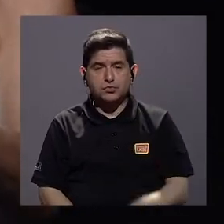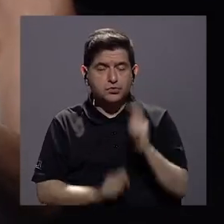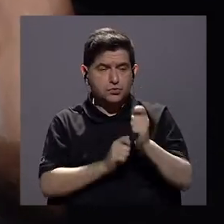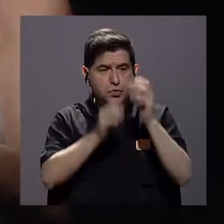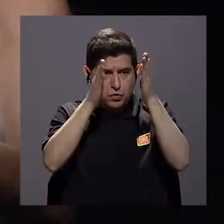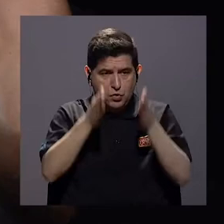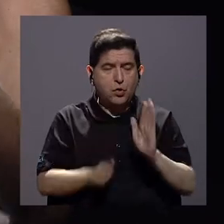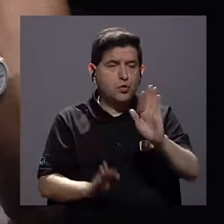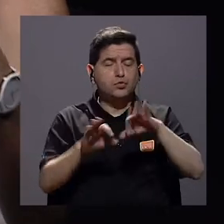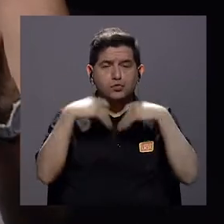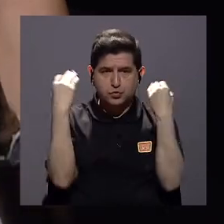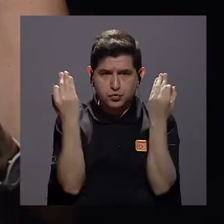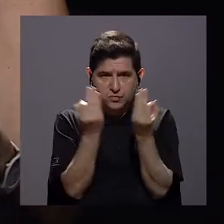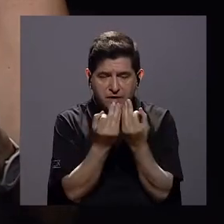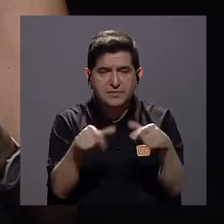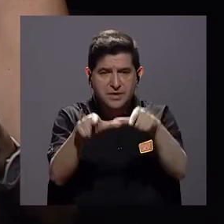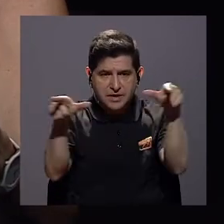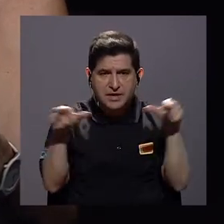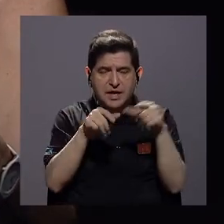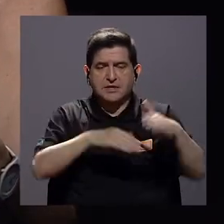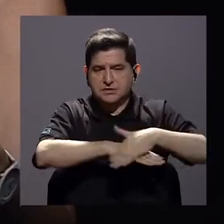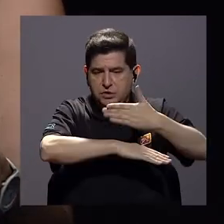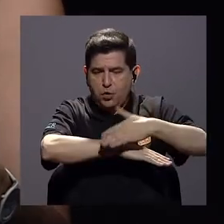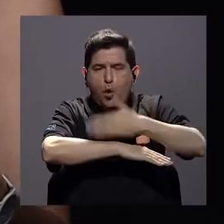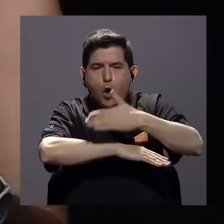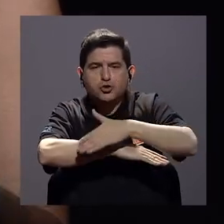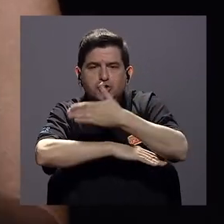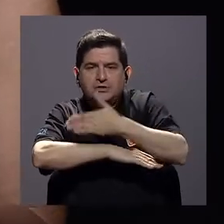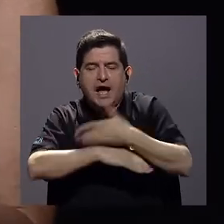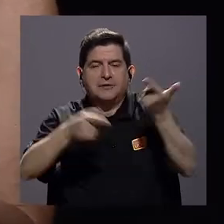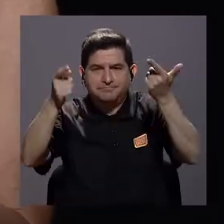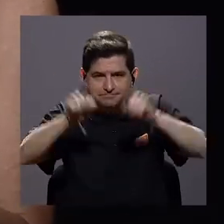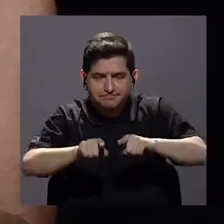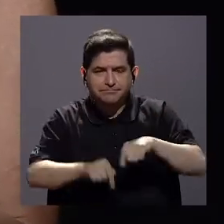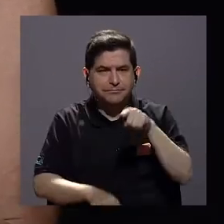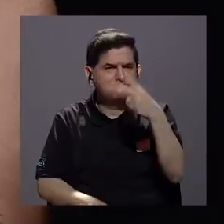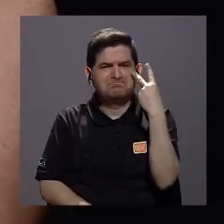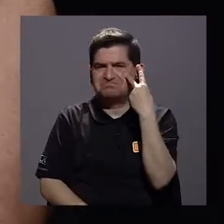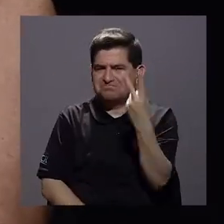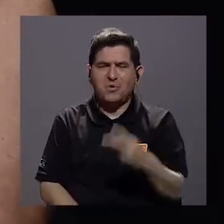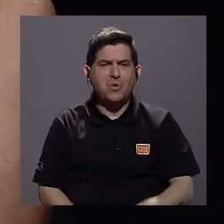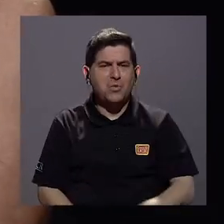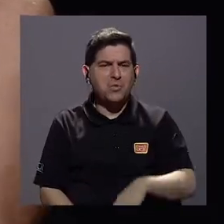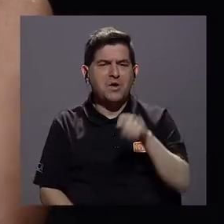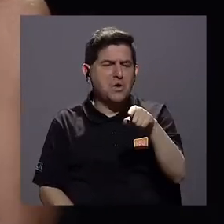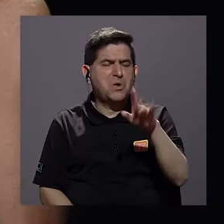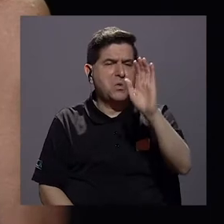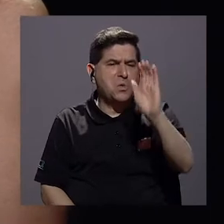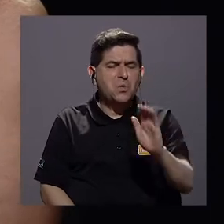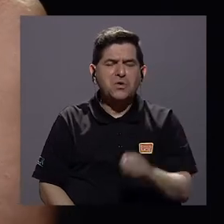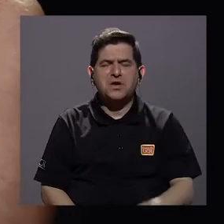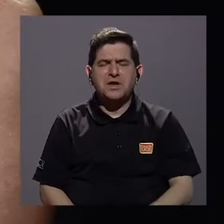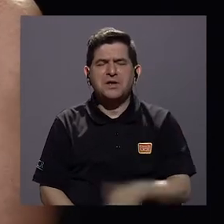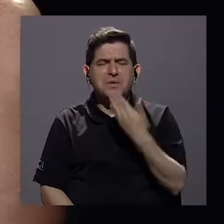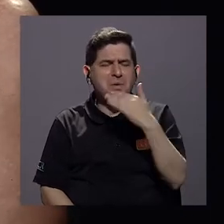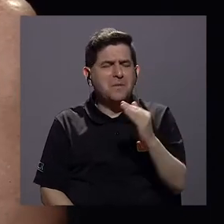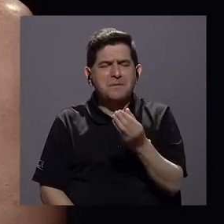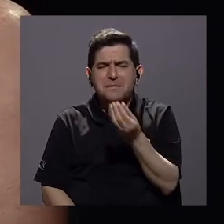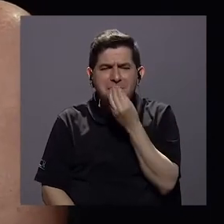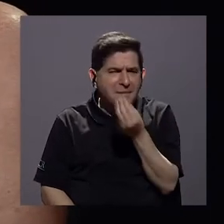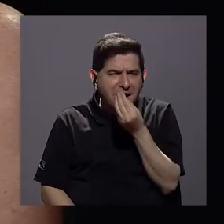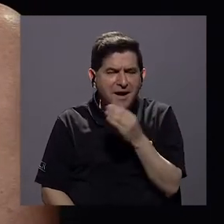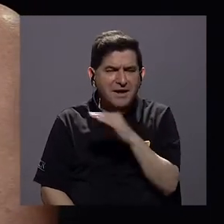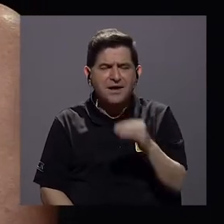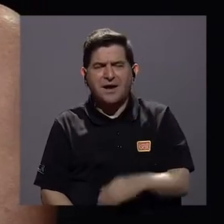pescadores y sus familias en las zonas costeras, donde efectivamente se da. Usted no ve un chiquillo desnutrido ni en condición